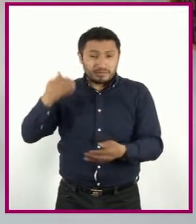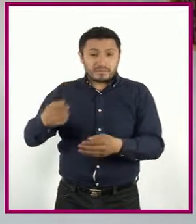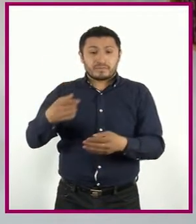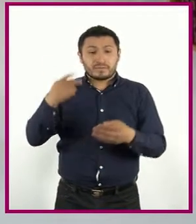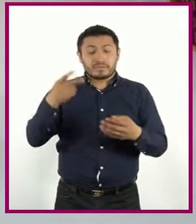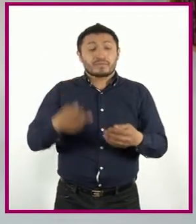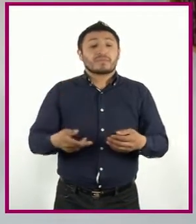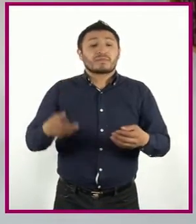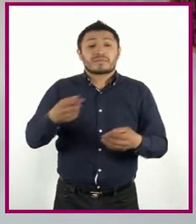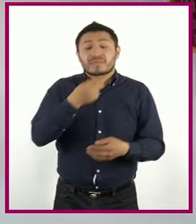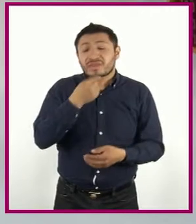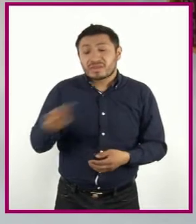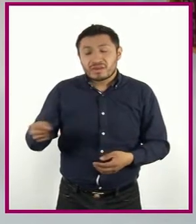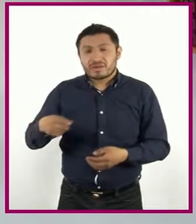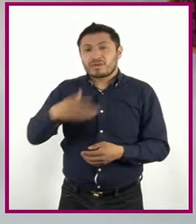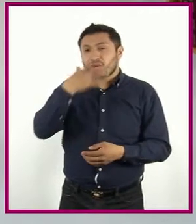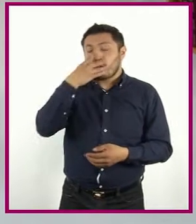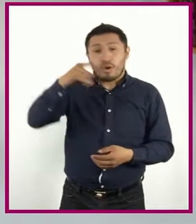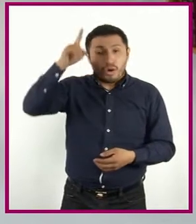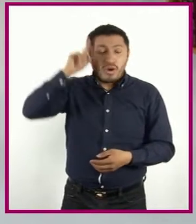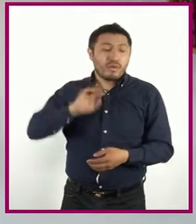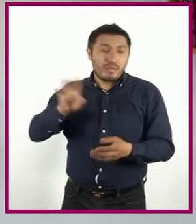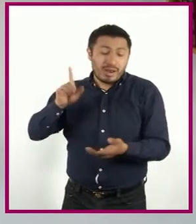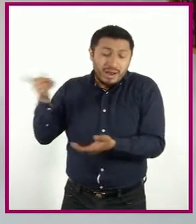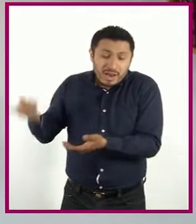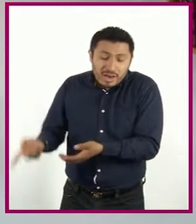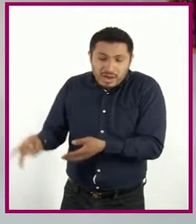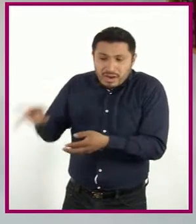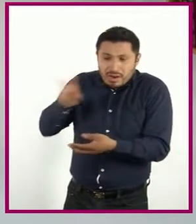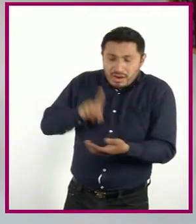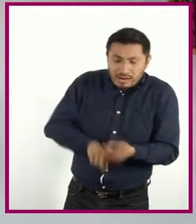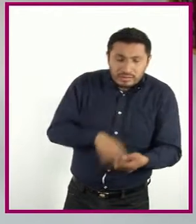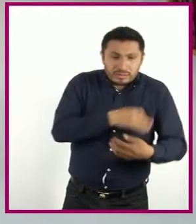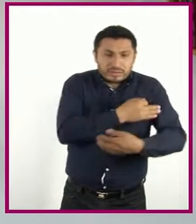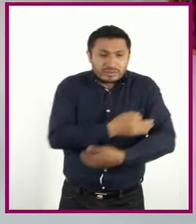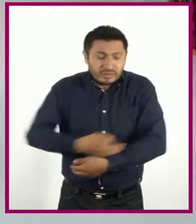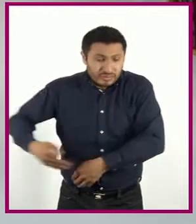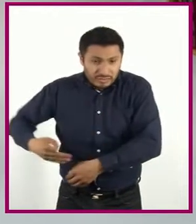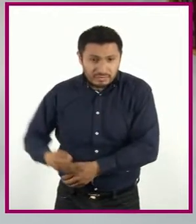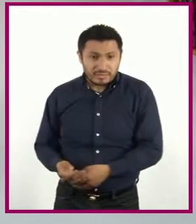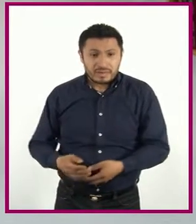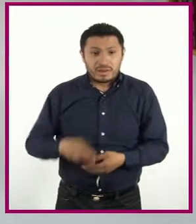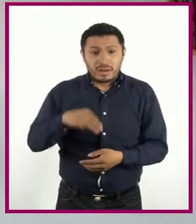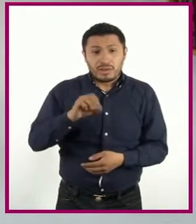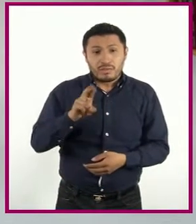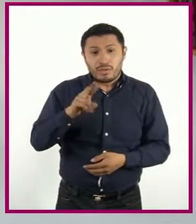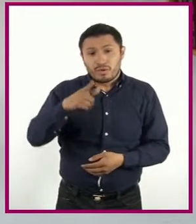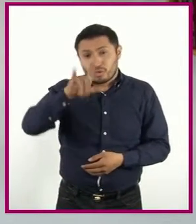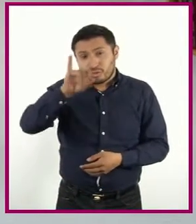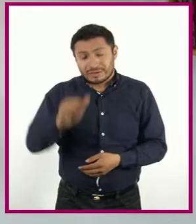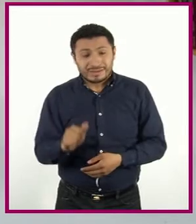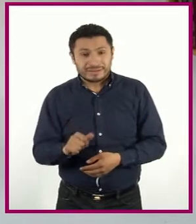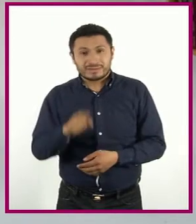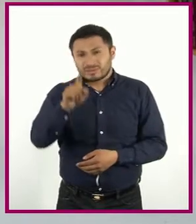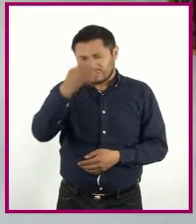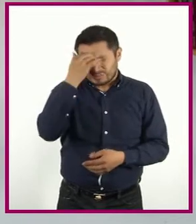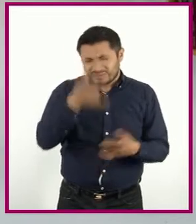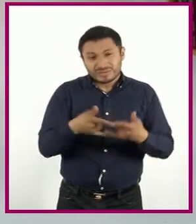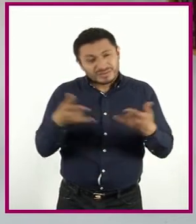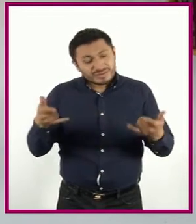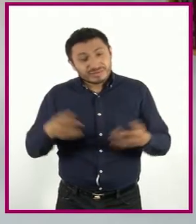es un niño al que la loba Raksha hace parte de su familia y lo llama Mowgli, la rana, ya que no tenía pelo. ¿Ya se acordaron de la